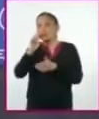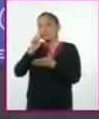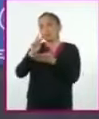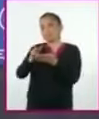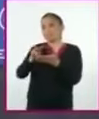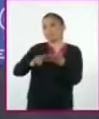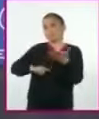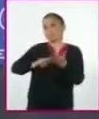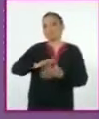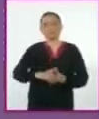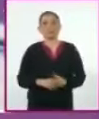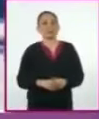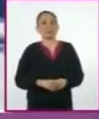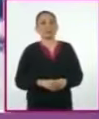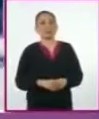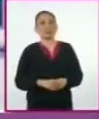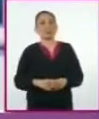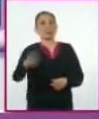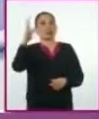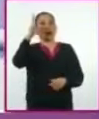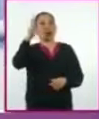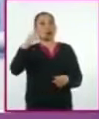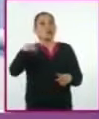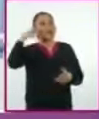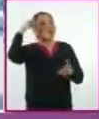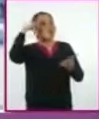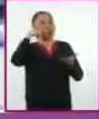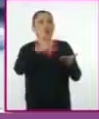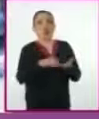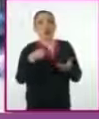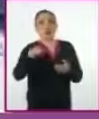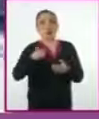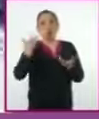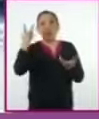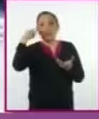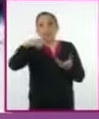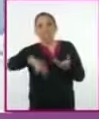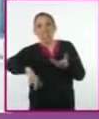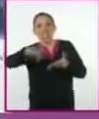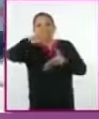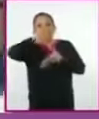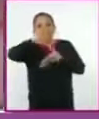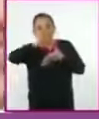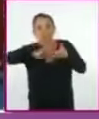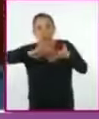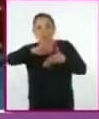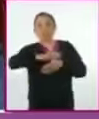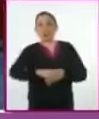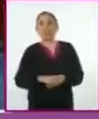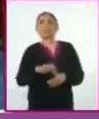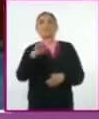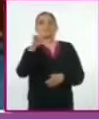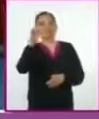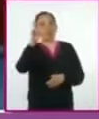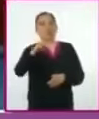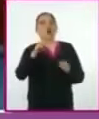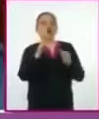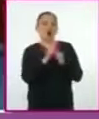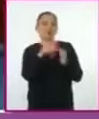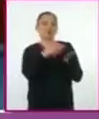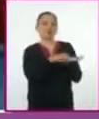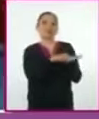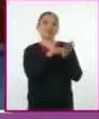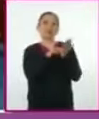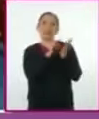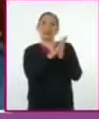más adelante. Hola, no me lo van a creer. Estoy haciendo un viaje por Latinoamérica. Sí, a través de las obras